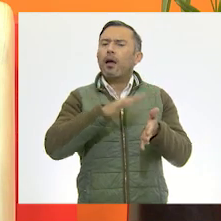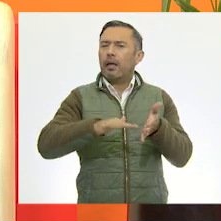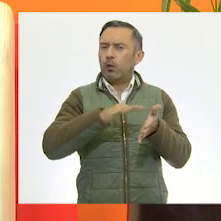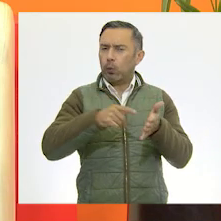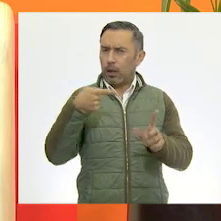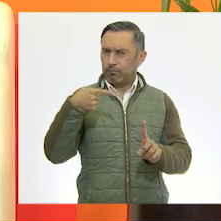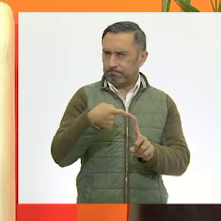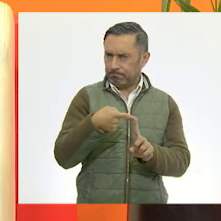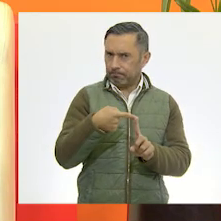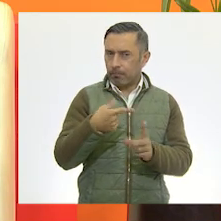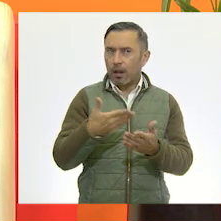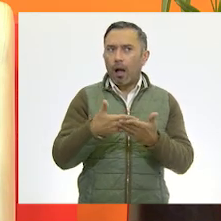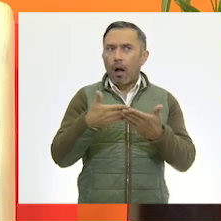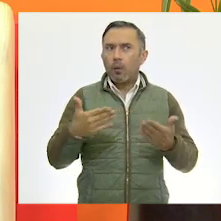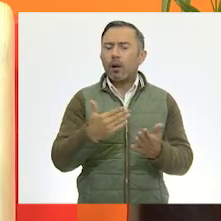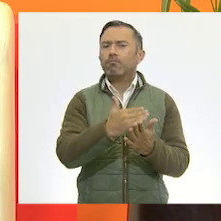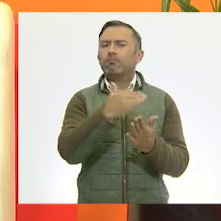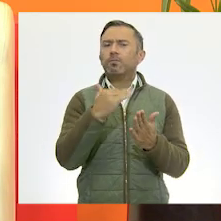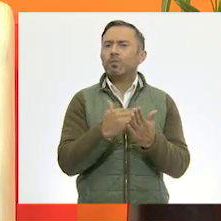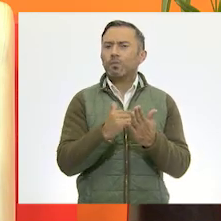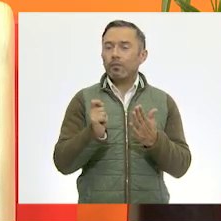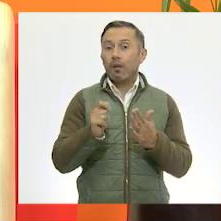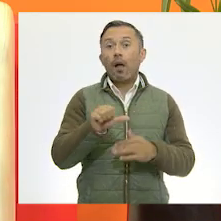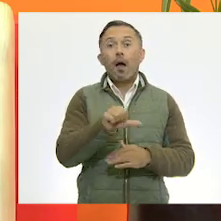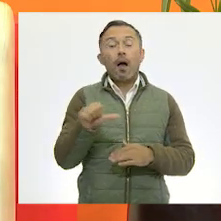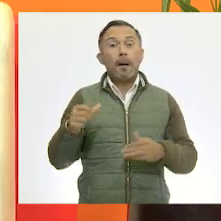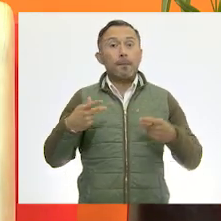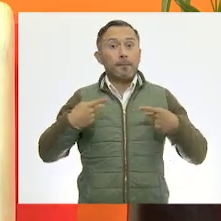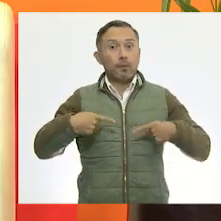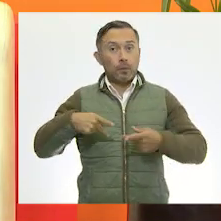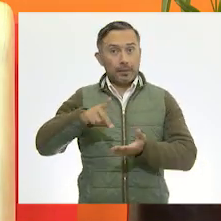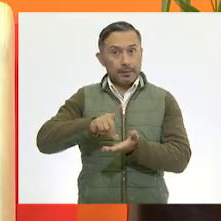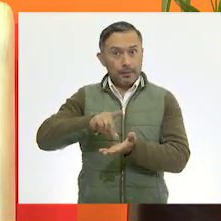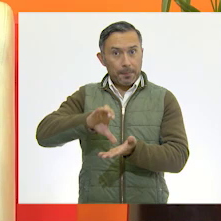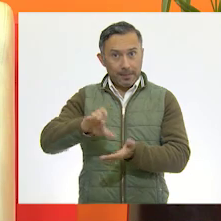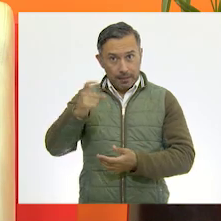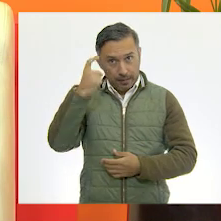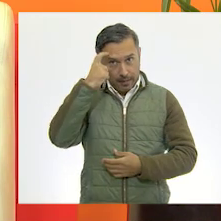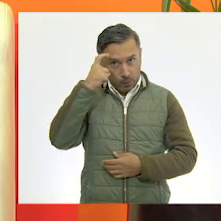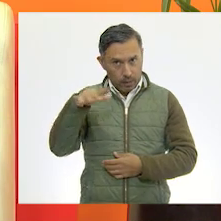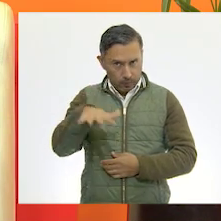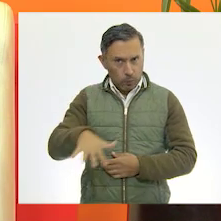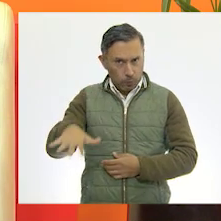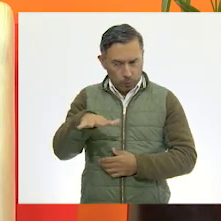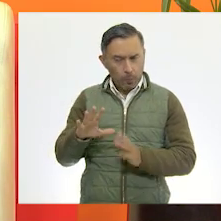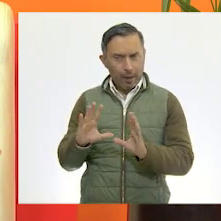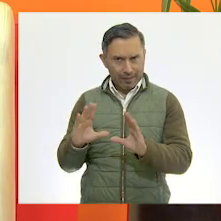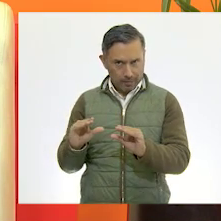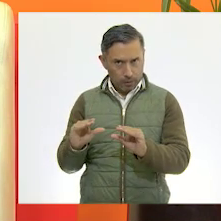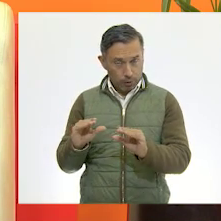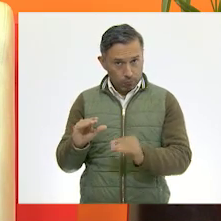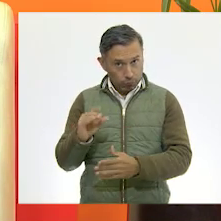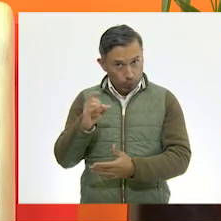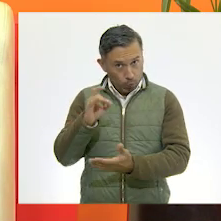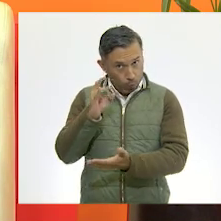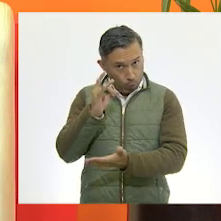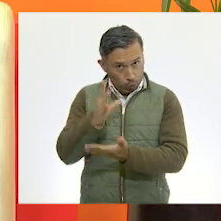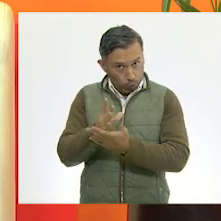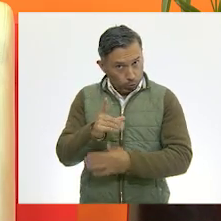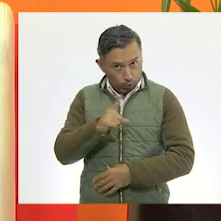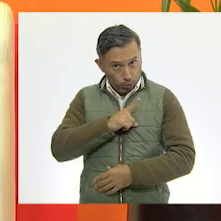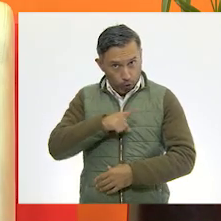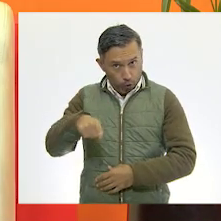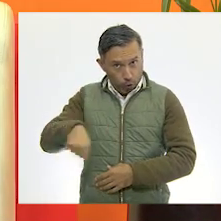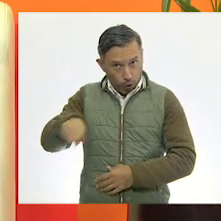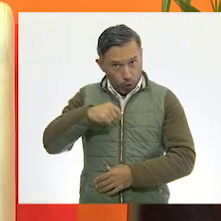que, aunque se utiliza principalmente con población con discapacidad intelectual, veremos que su uso no es exclusivo para esta población.